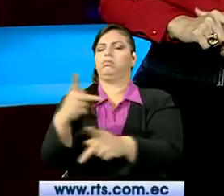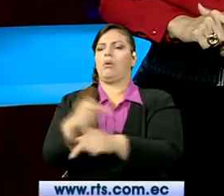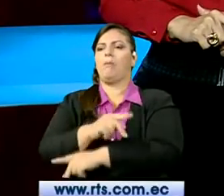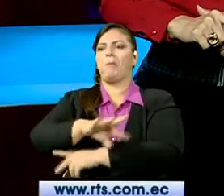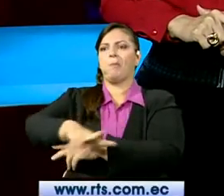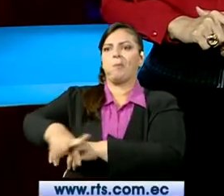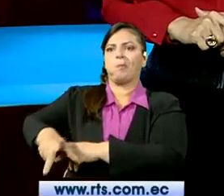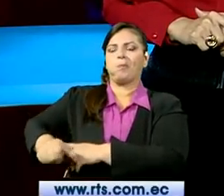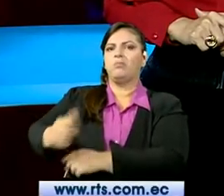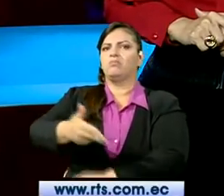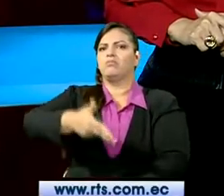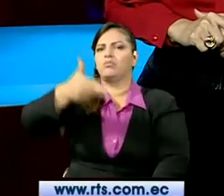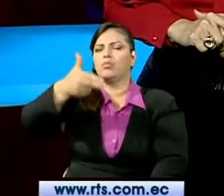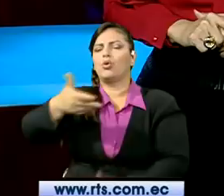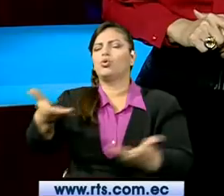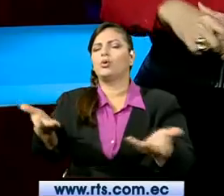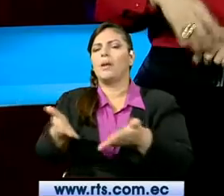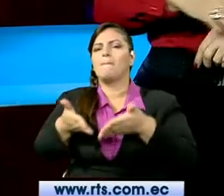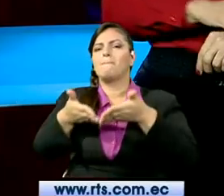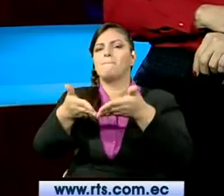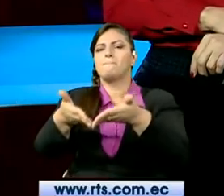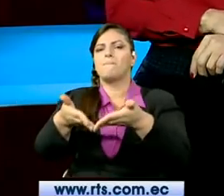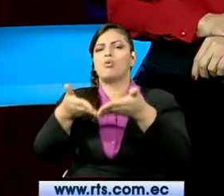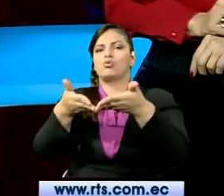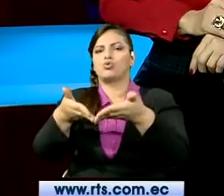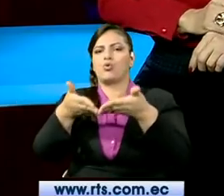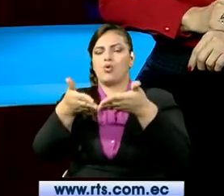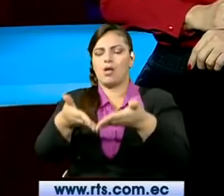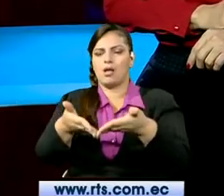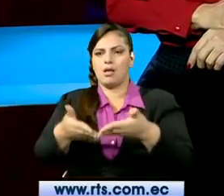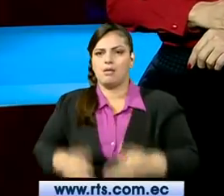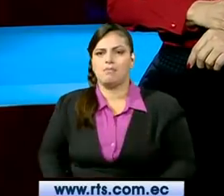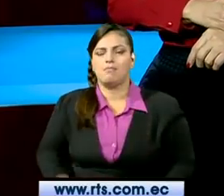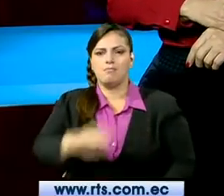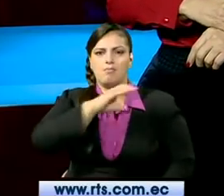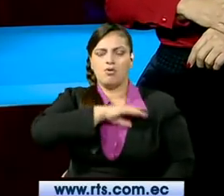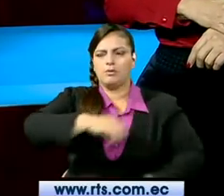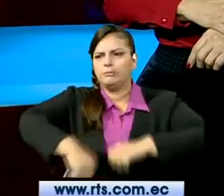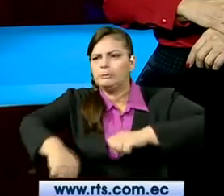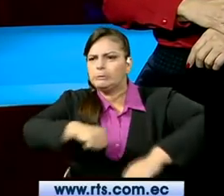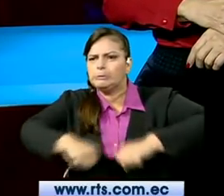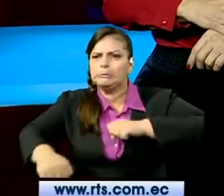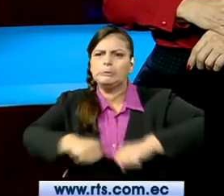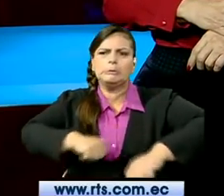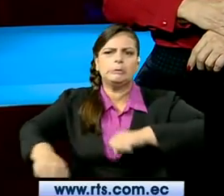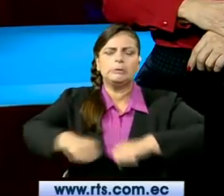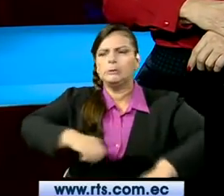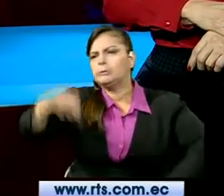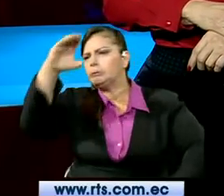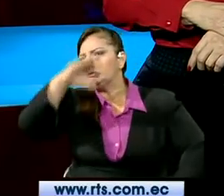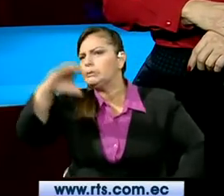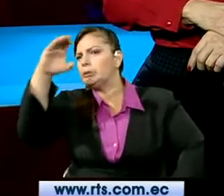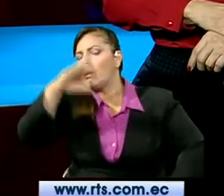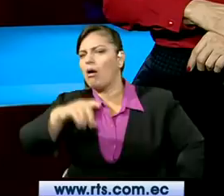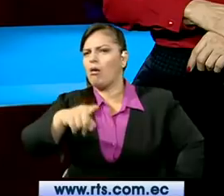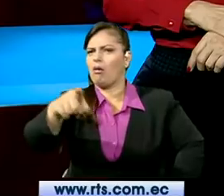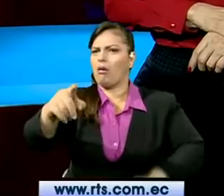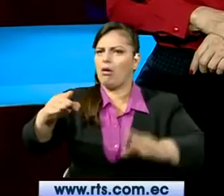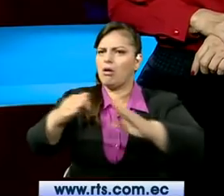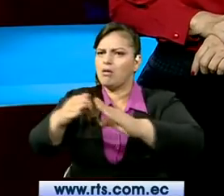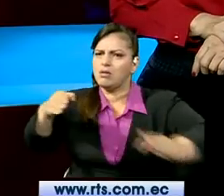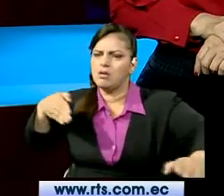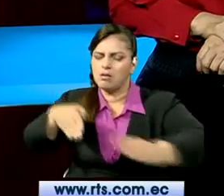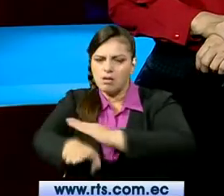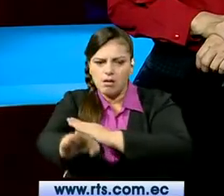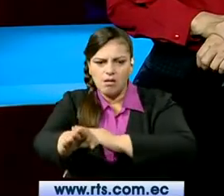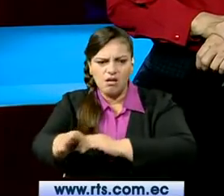la parroquia Pozorja de Guayaquil. Las autoridades allanaron una casa en donde aparentemente guardaban todo lo robado.